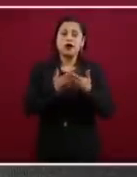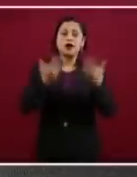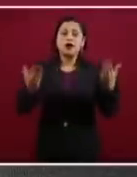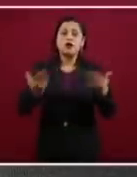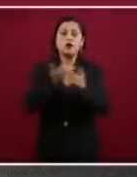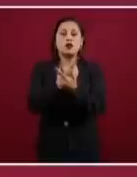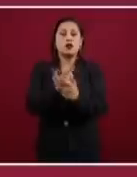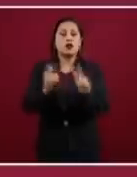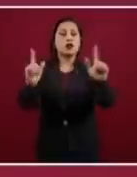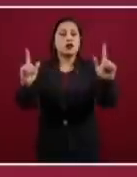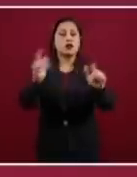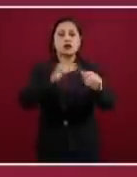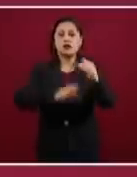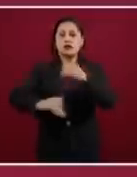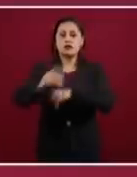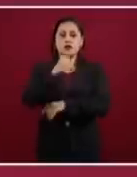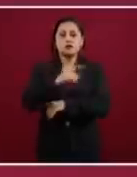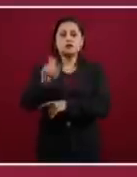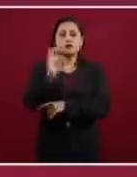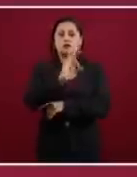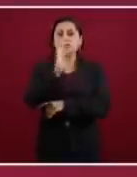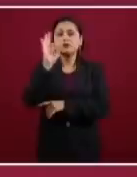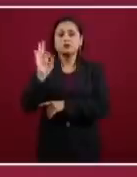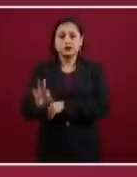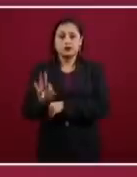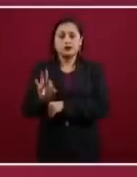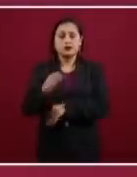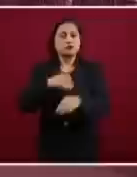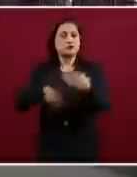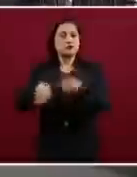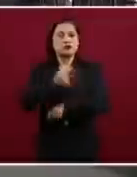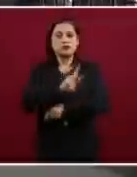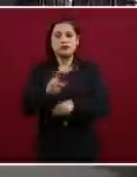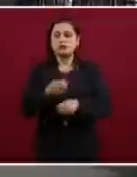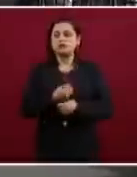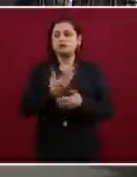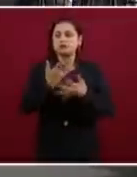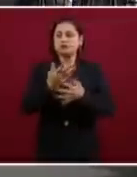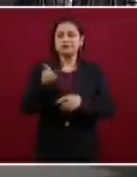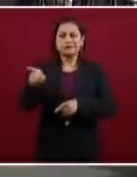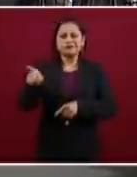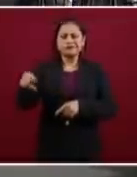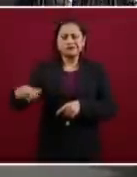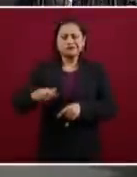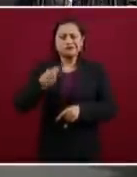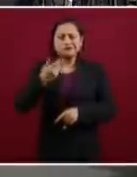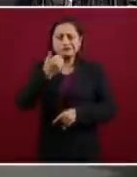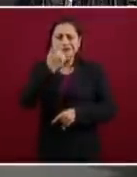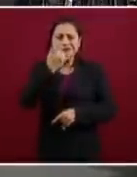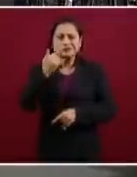que todo el mundo se manifieste todo el mundo se expresa no se plantea cesantes